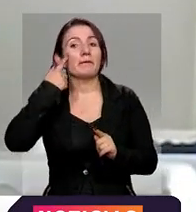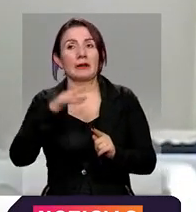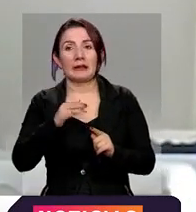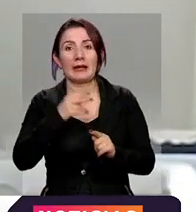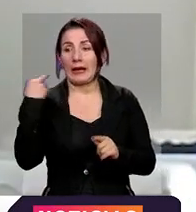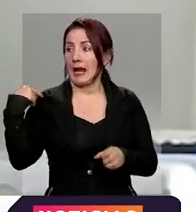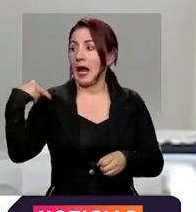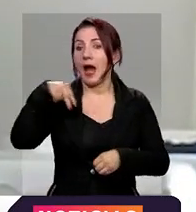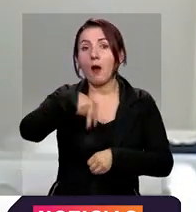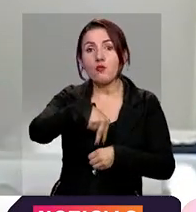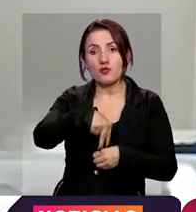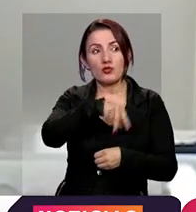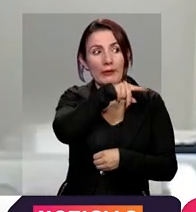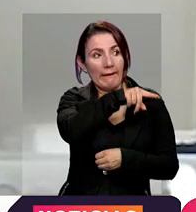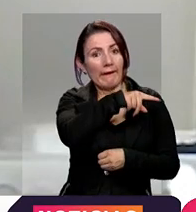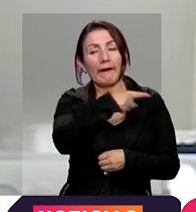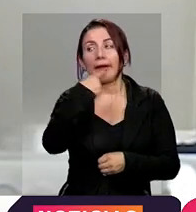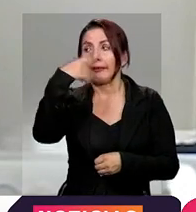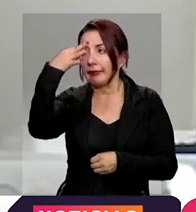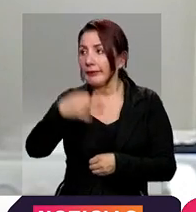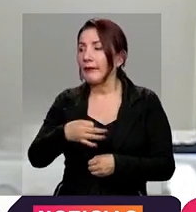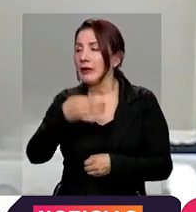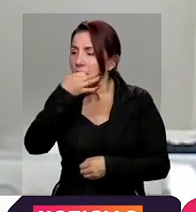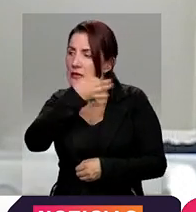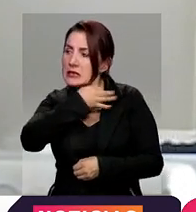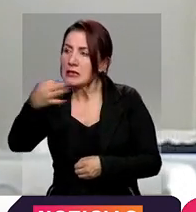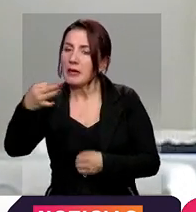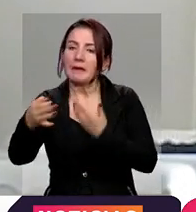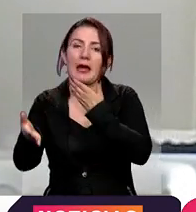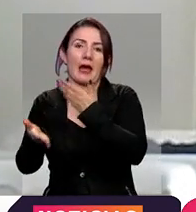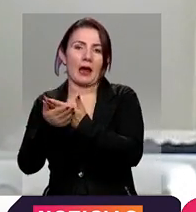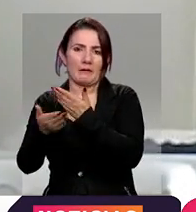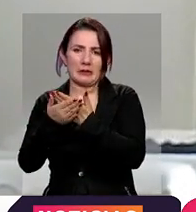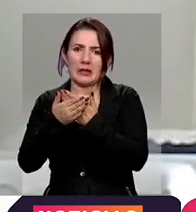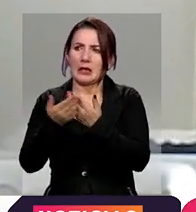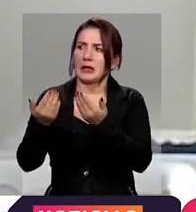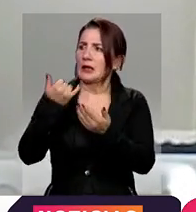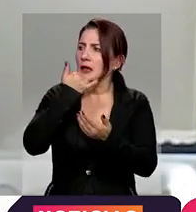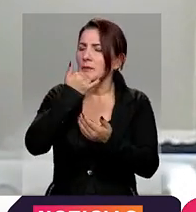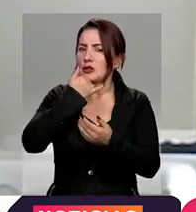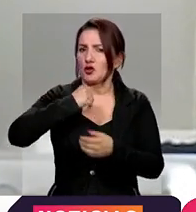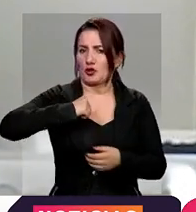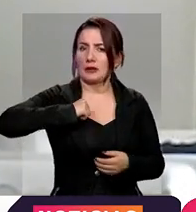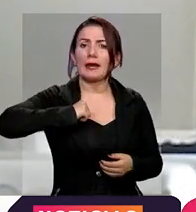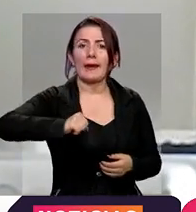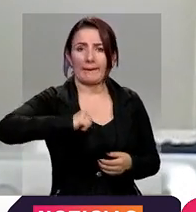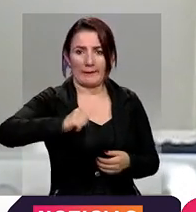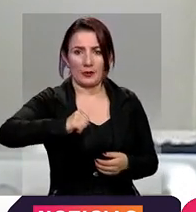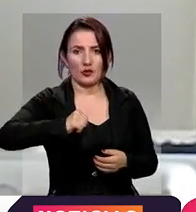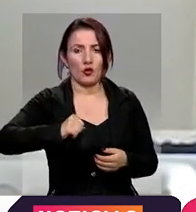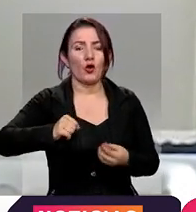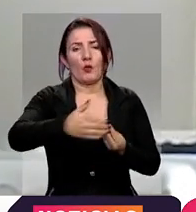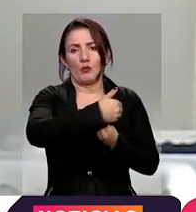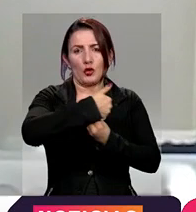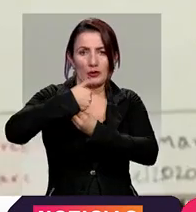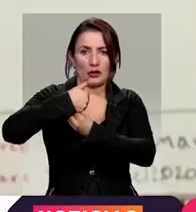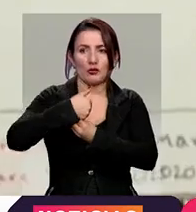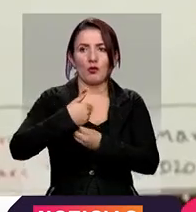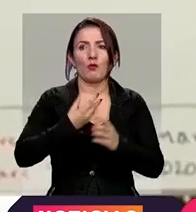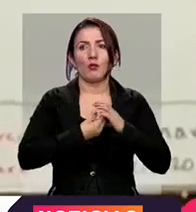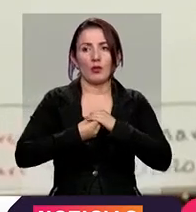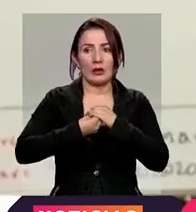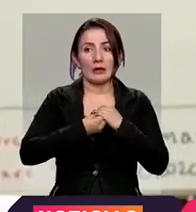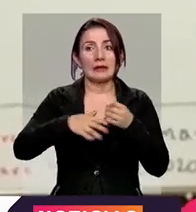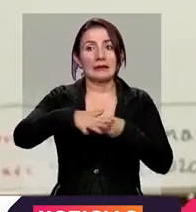quien debería instaurar el respectivo, la respectiva reclamación de derechos para la protección de los derechos morales.